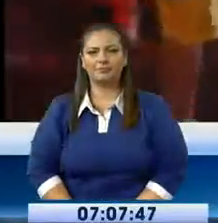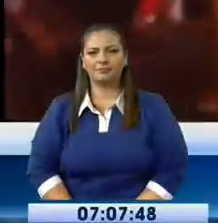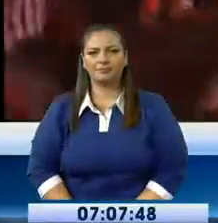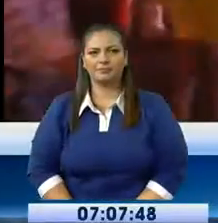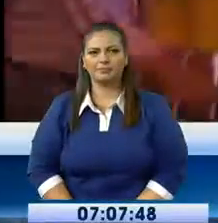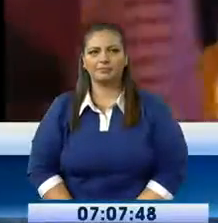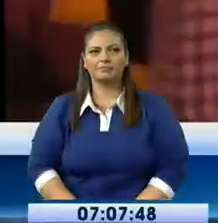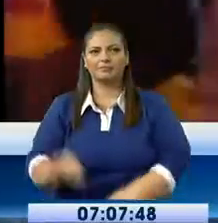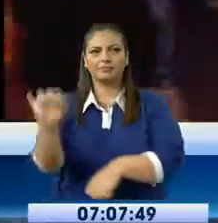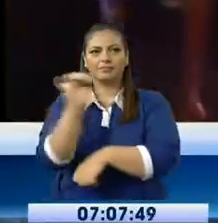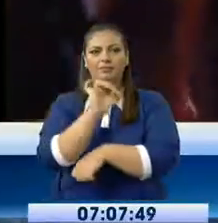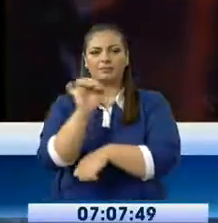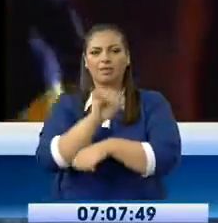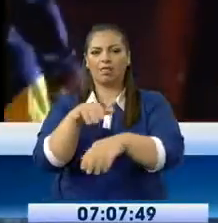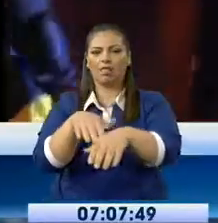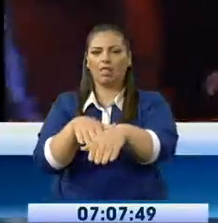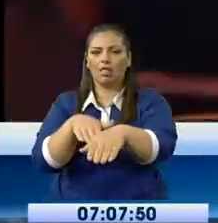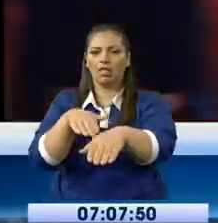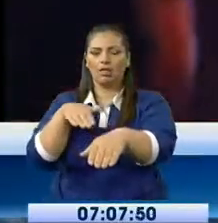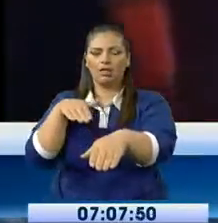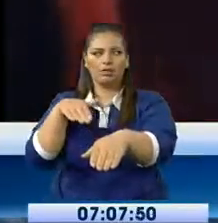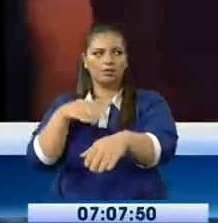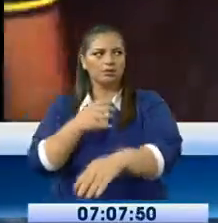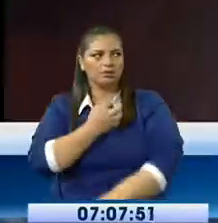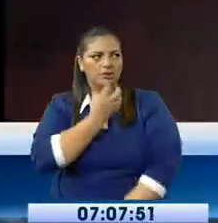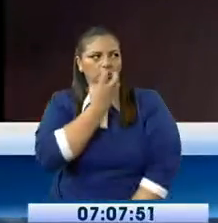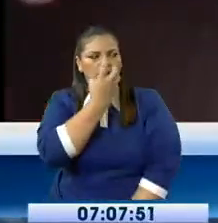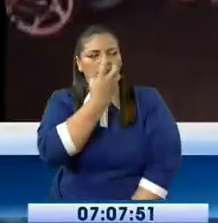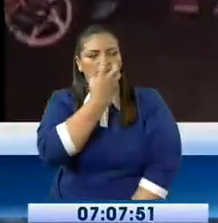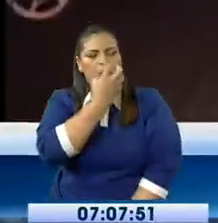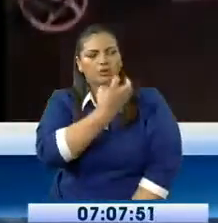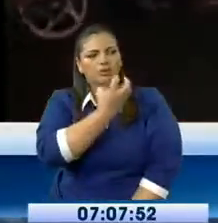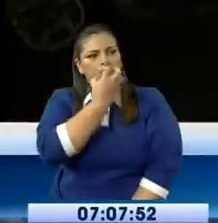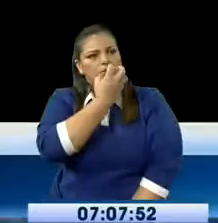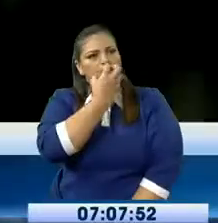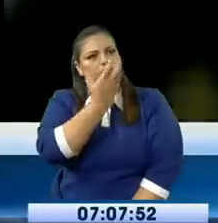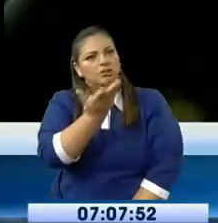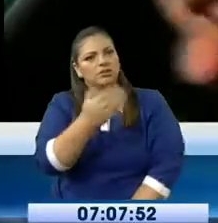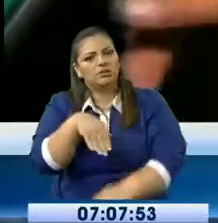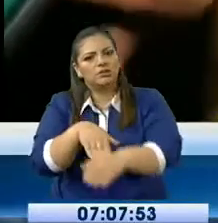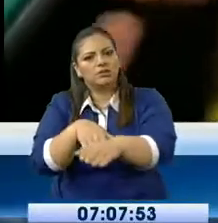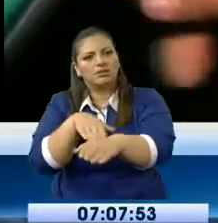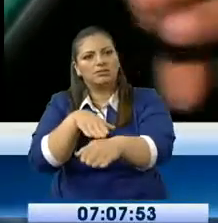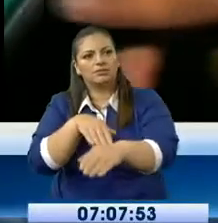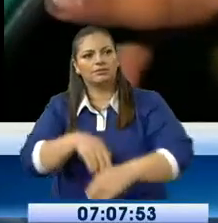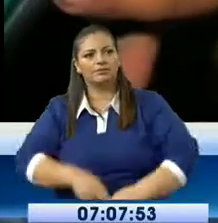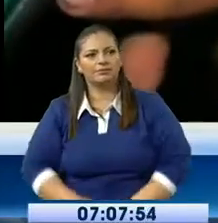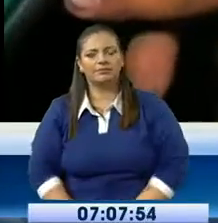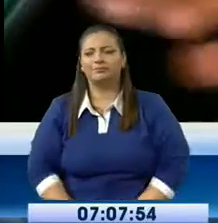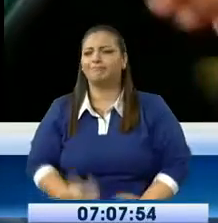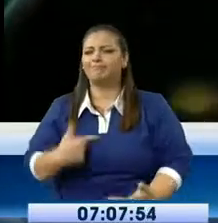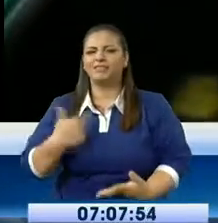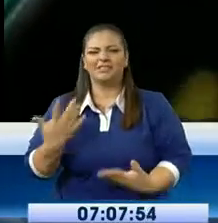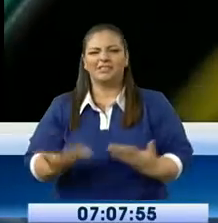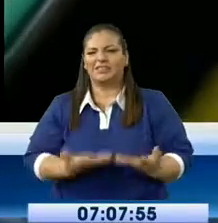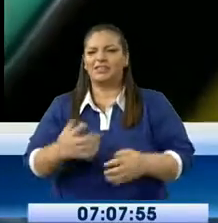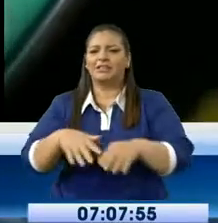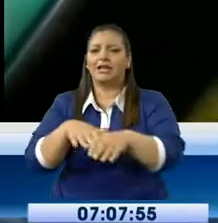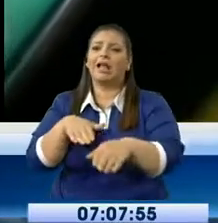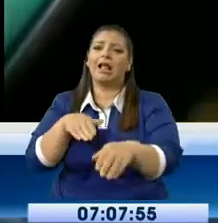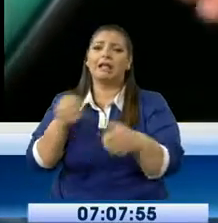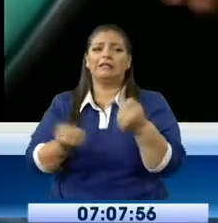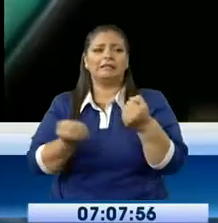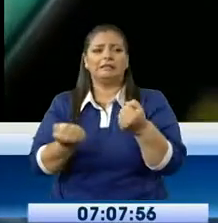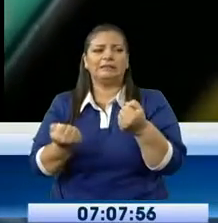Muchos conductores estaban molestos, pero porque no podían bajarse a celebrar. ¡Esa es la alegría para esta Navidad que nos da el